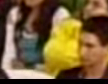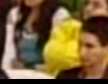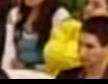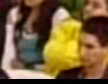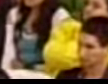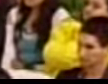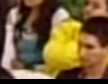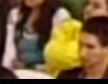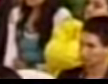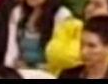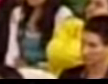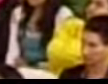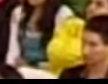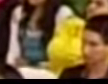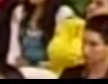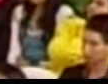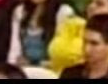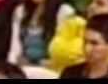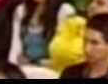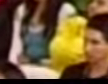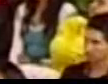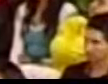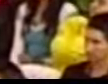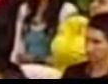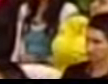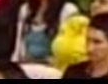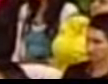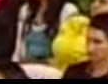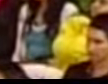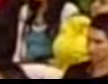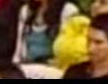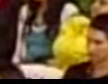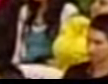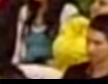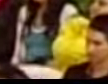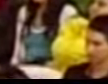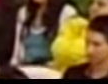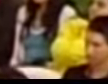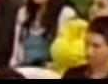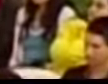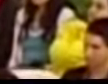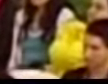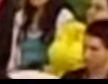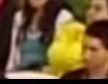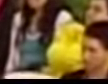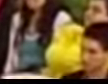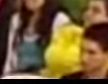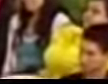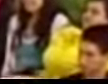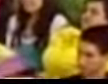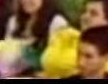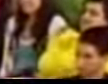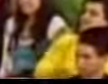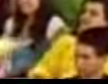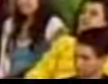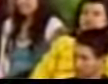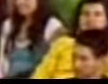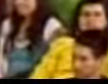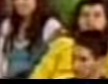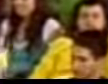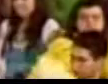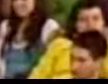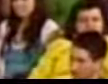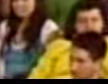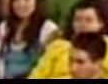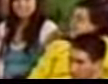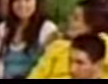manta, chaishina, ima, tiashka, kunata, riksi, chingapa, chaishina, tanda, nakushun. Taita, kuna, mama, kuna, wambra, kuna, kuisa, kuna, wawa, kuna, la taita, la mama, la churi, la wawa,